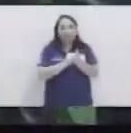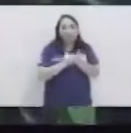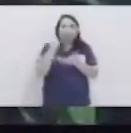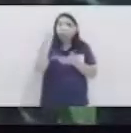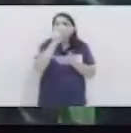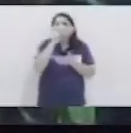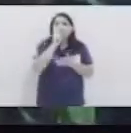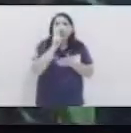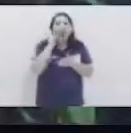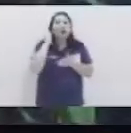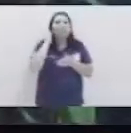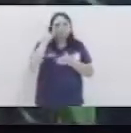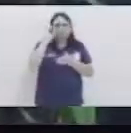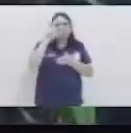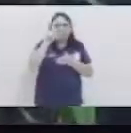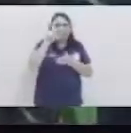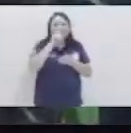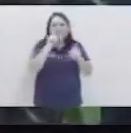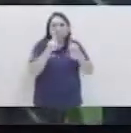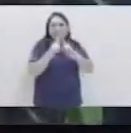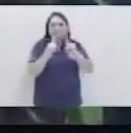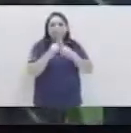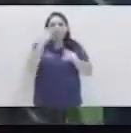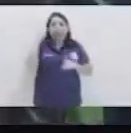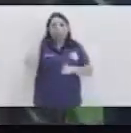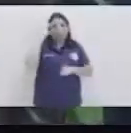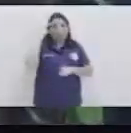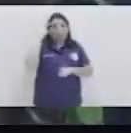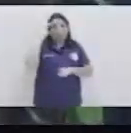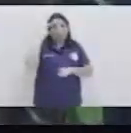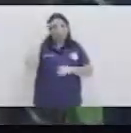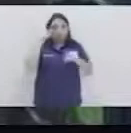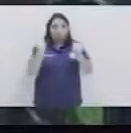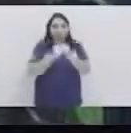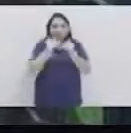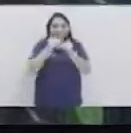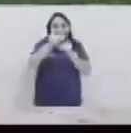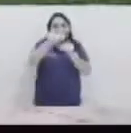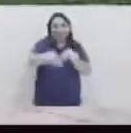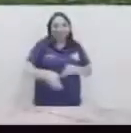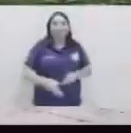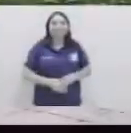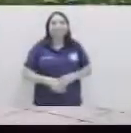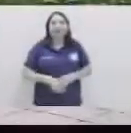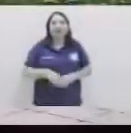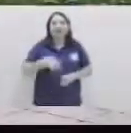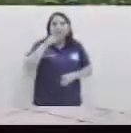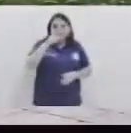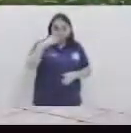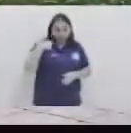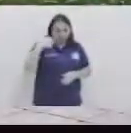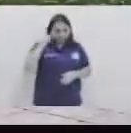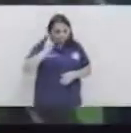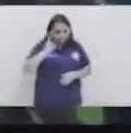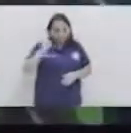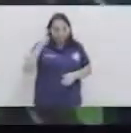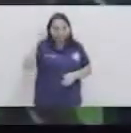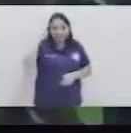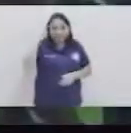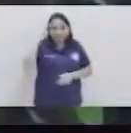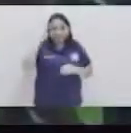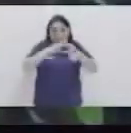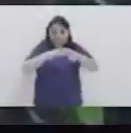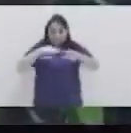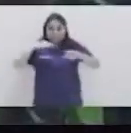podemos utilizar gel, ¿verdad? Recuérdense que juntos saldremos adelante. Si tienen necesidad de salir, es